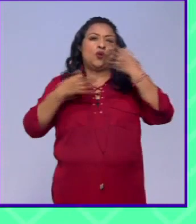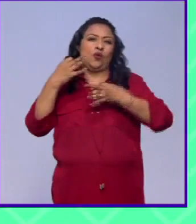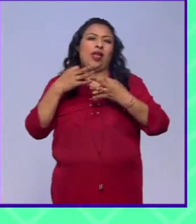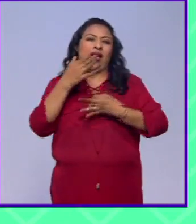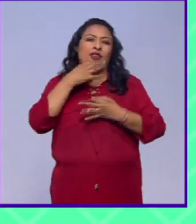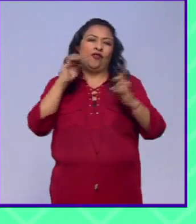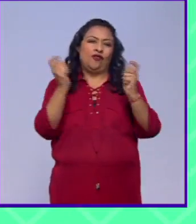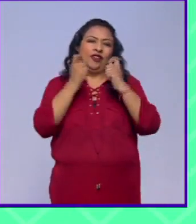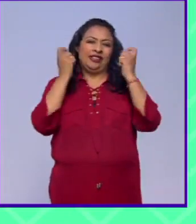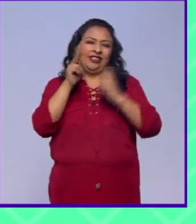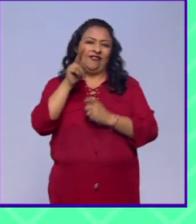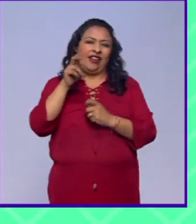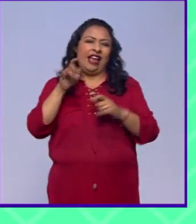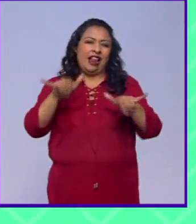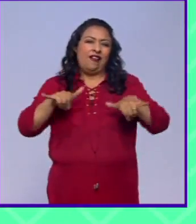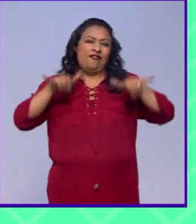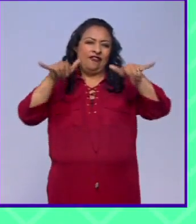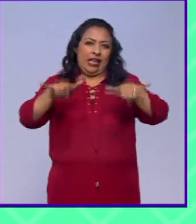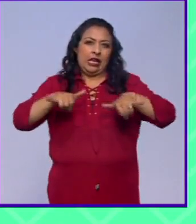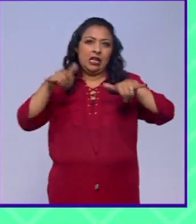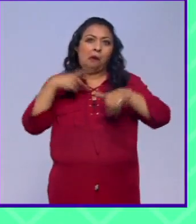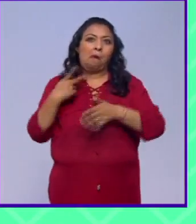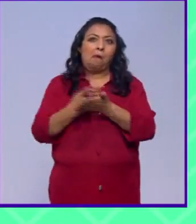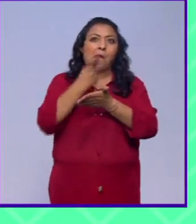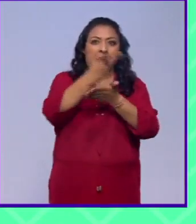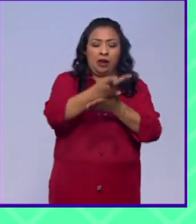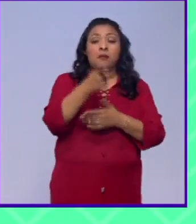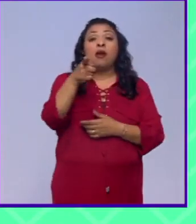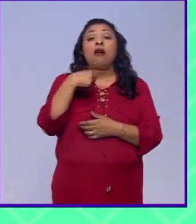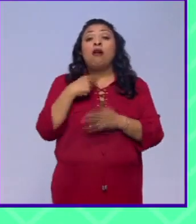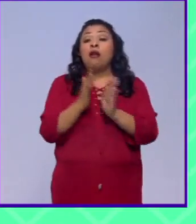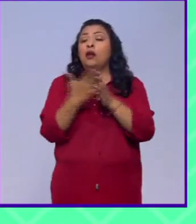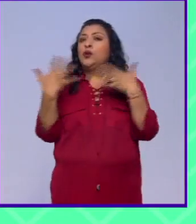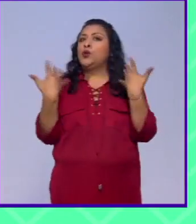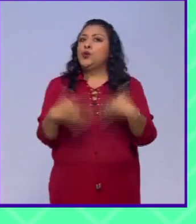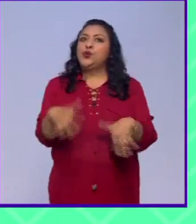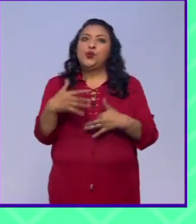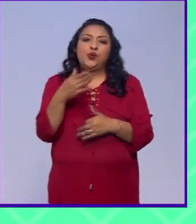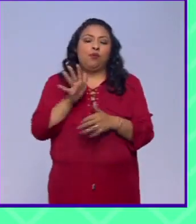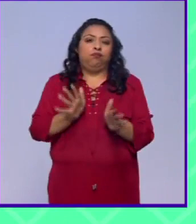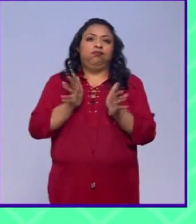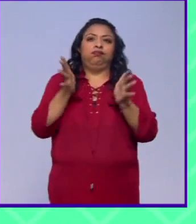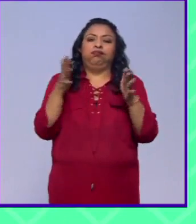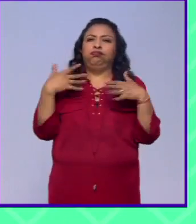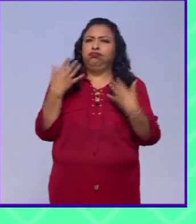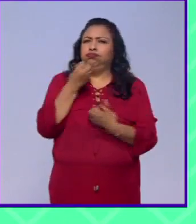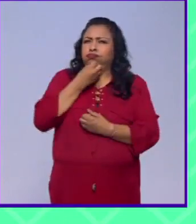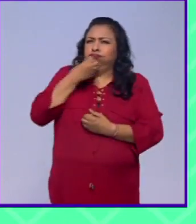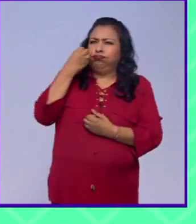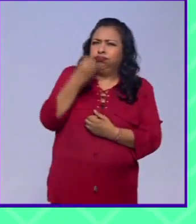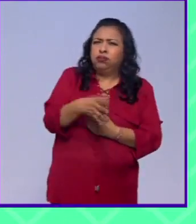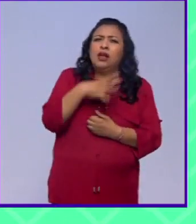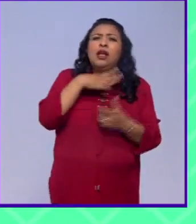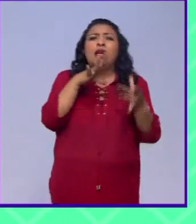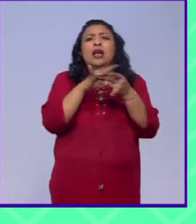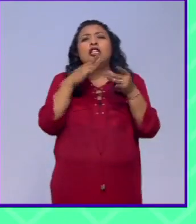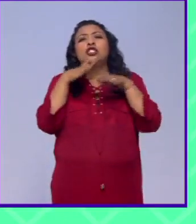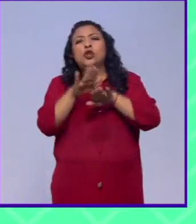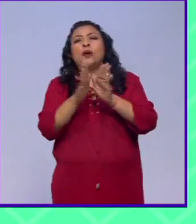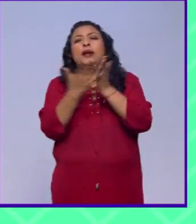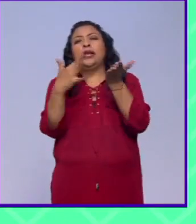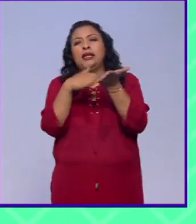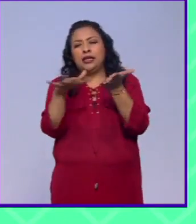Venecia que le dio el premio. El libro es de una riqueza impresionante porque se habla de la